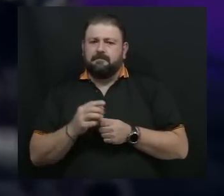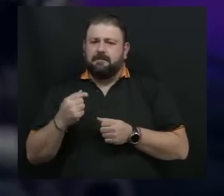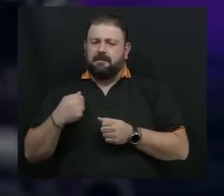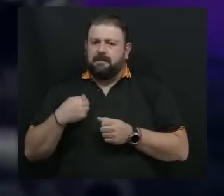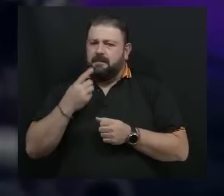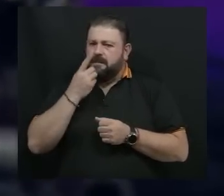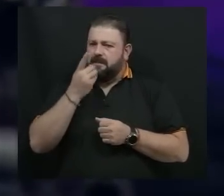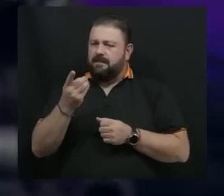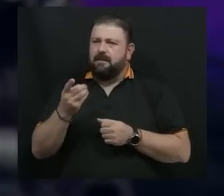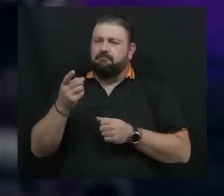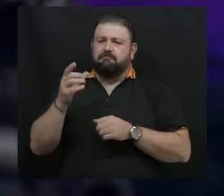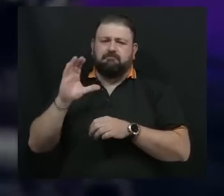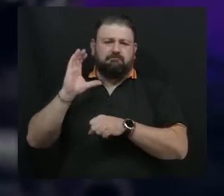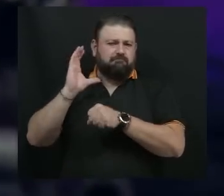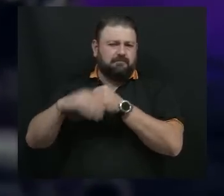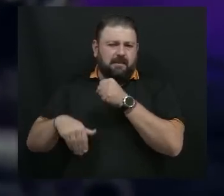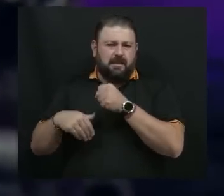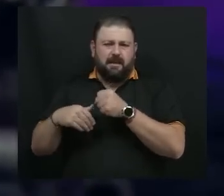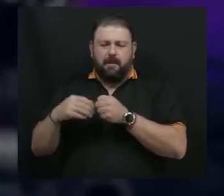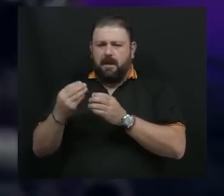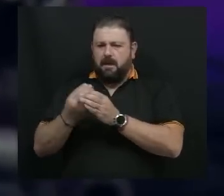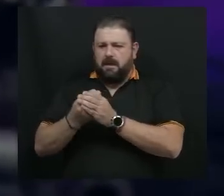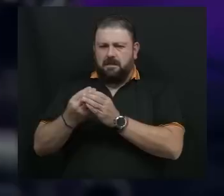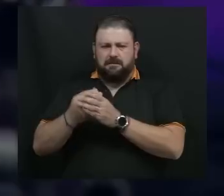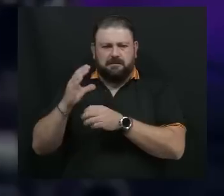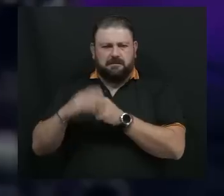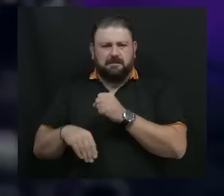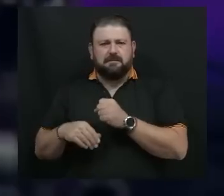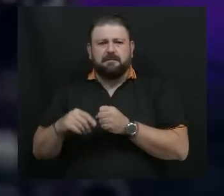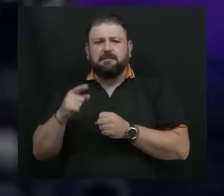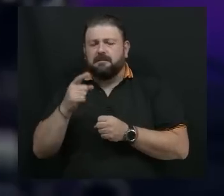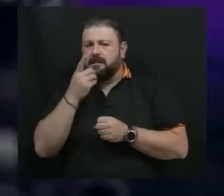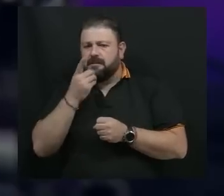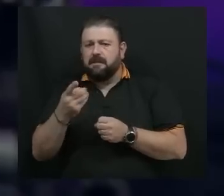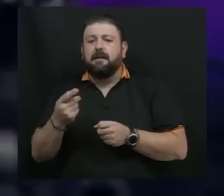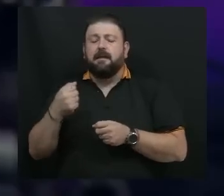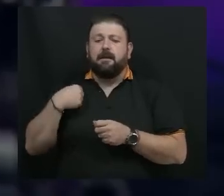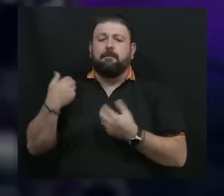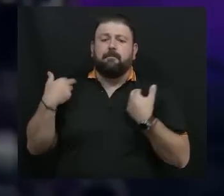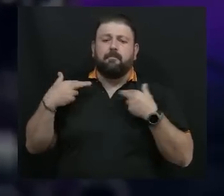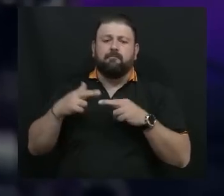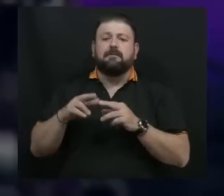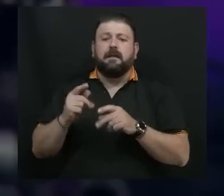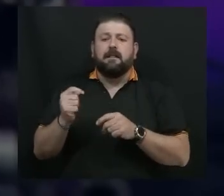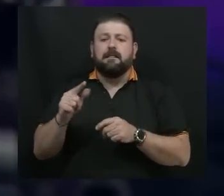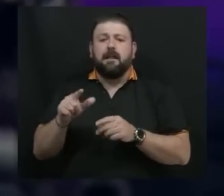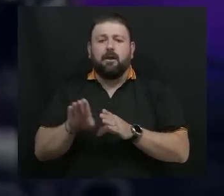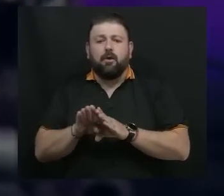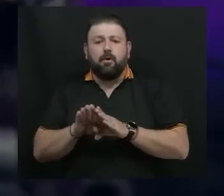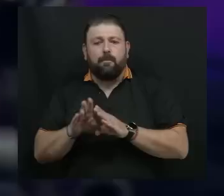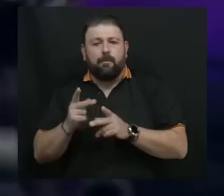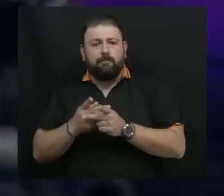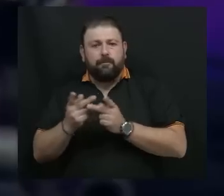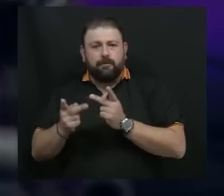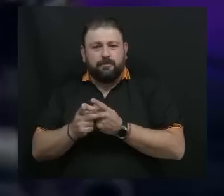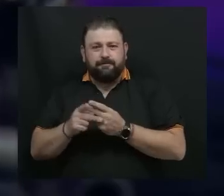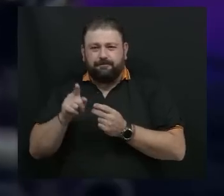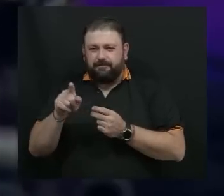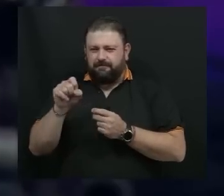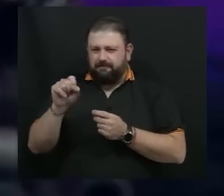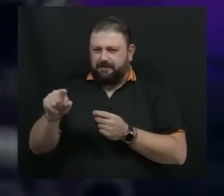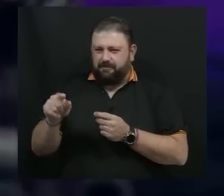clase, la profesora me llama: Leonardo, ¿qué más, profe? ¿Cómo va con los productos? Bien. Dentro de esos productos que me